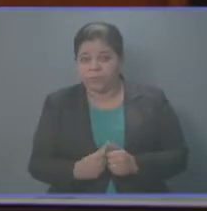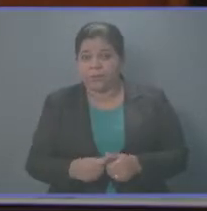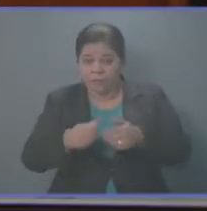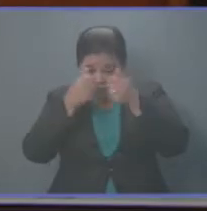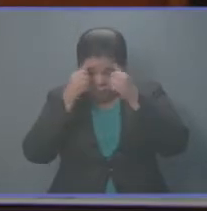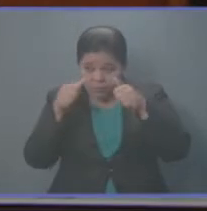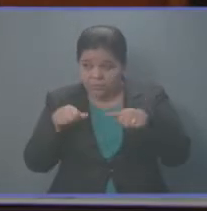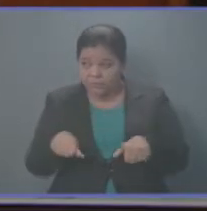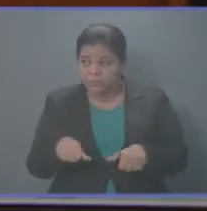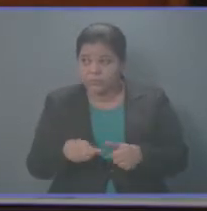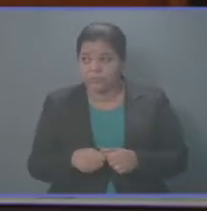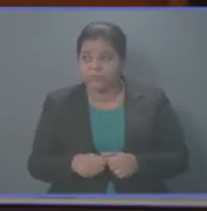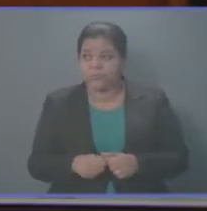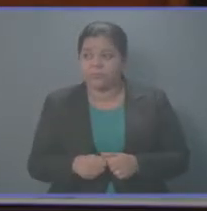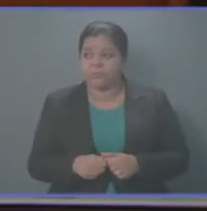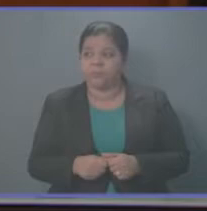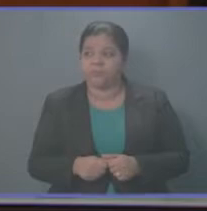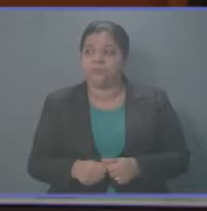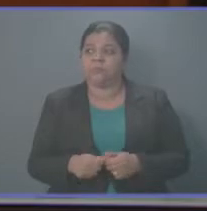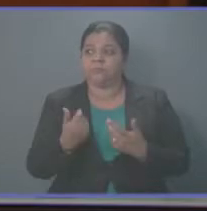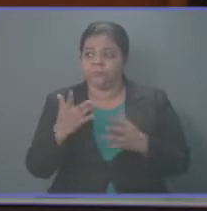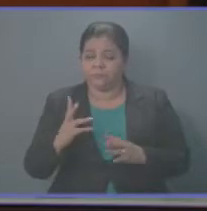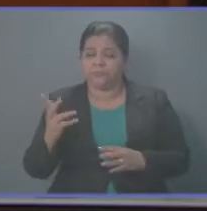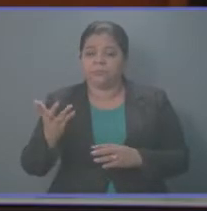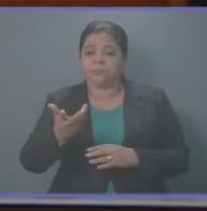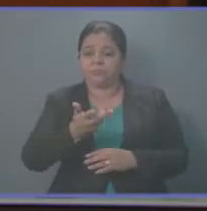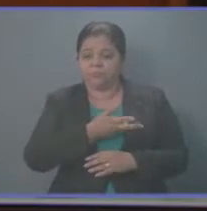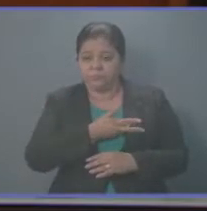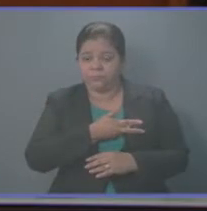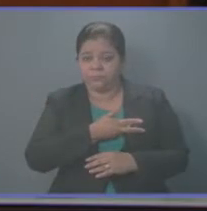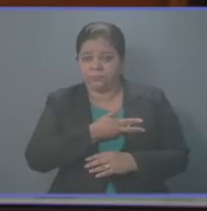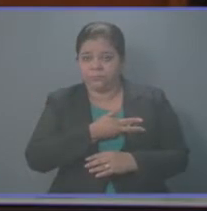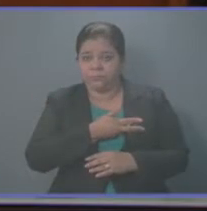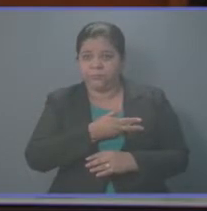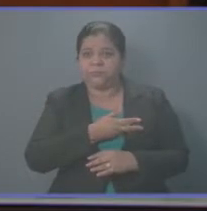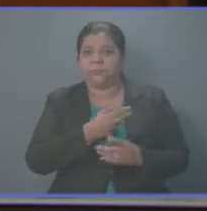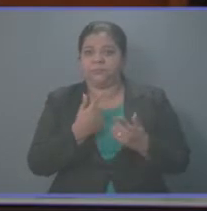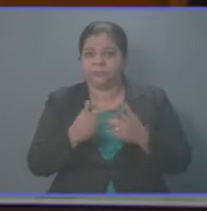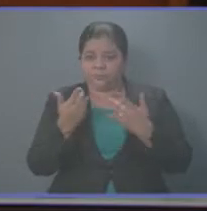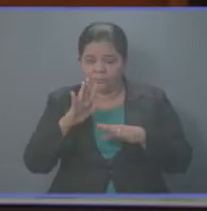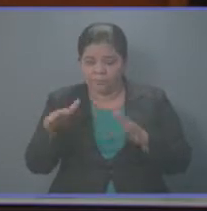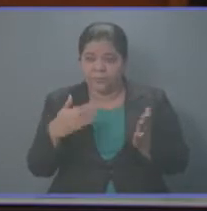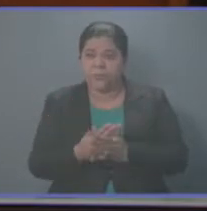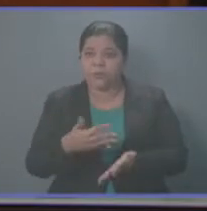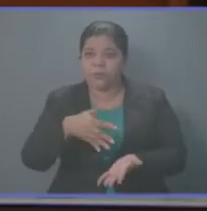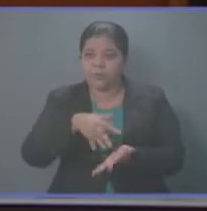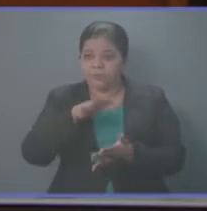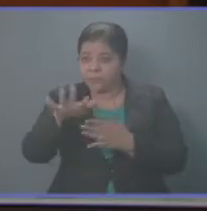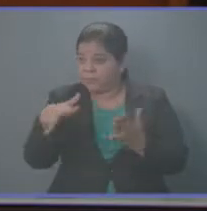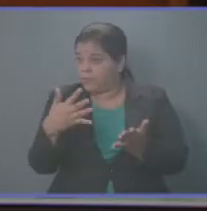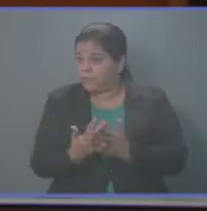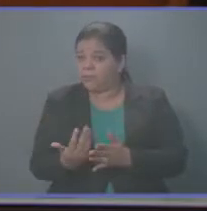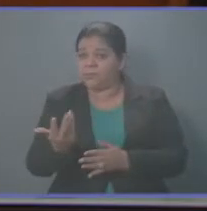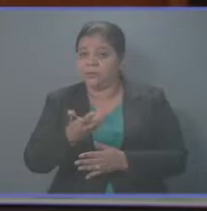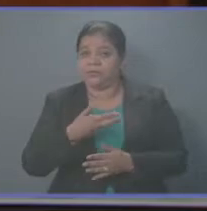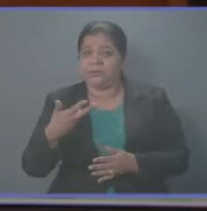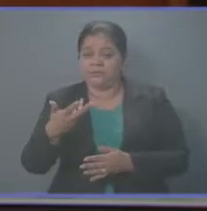aprobó, lo mucho le damos 6 meses para que la población siente el